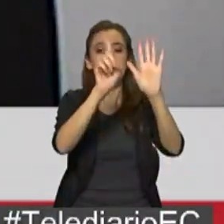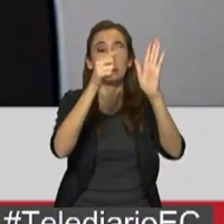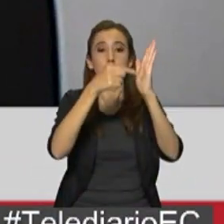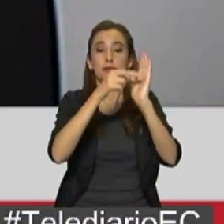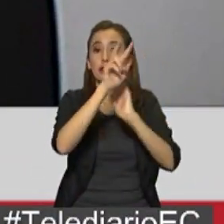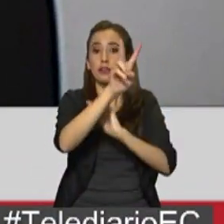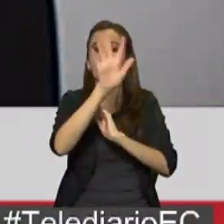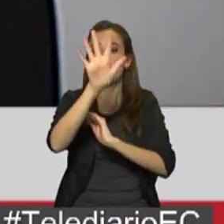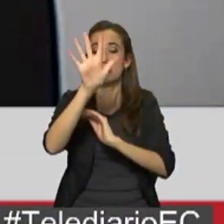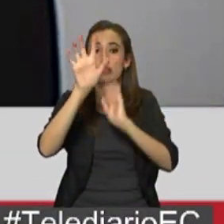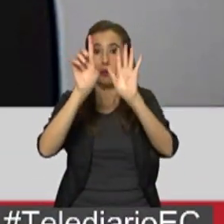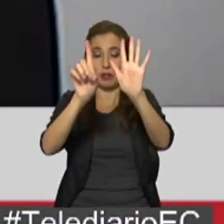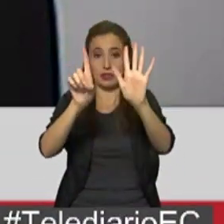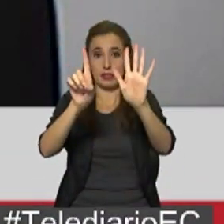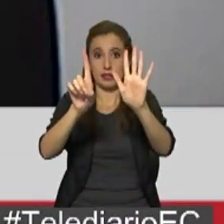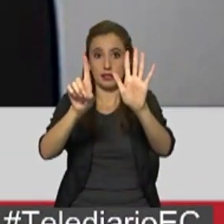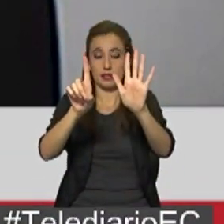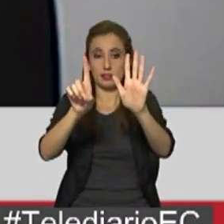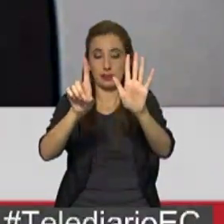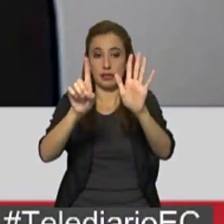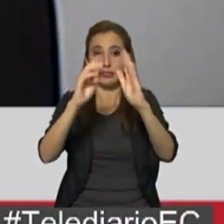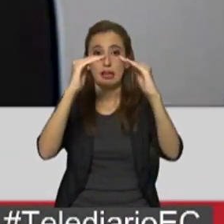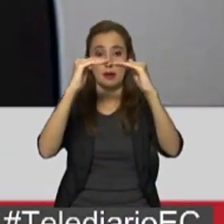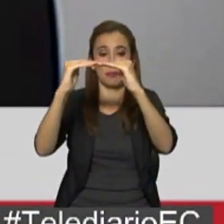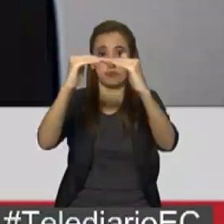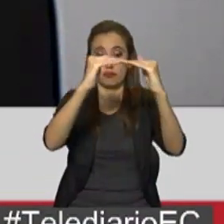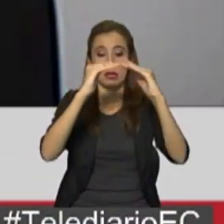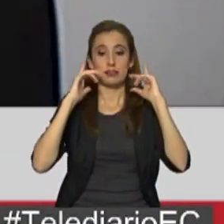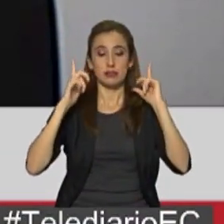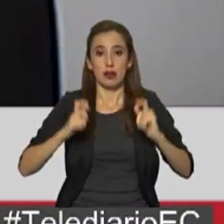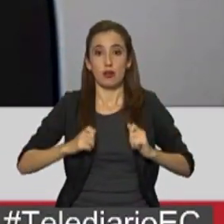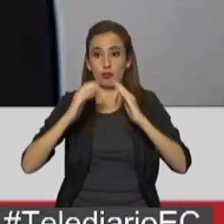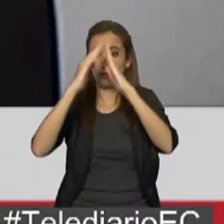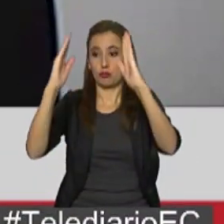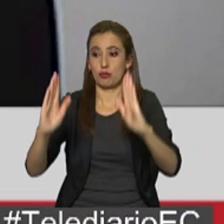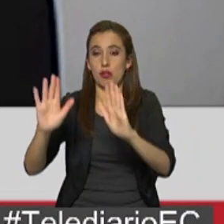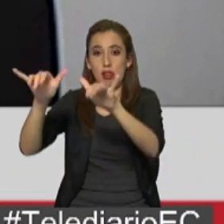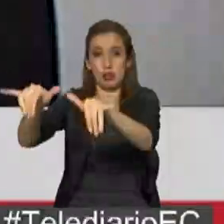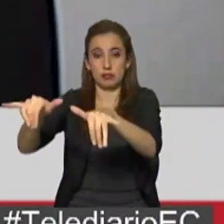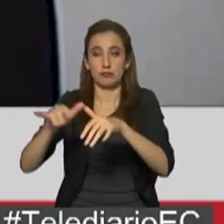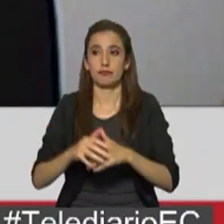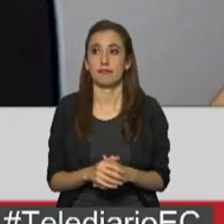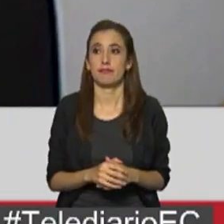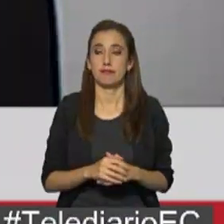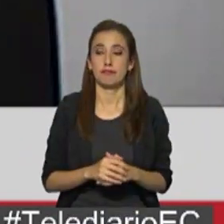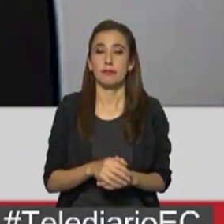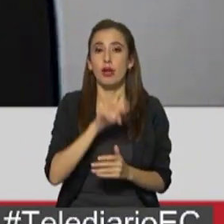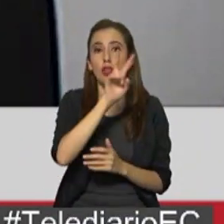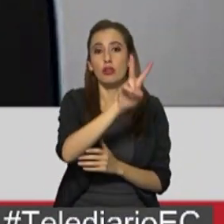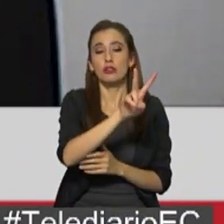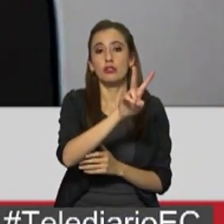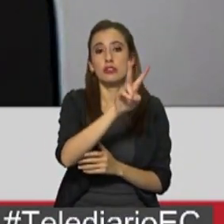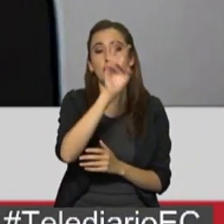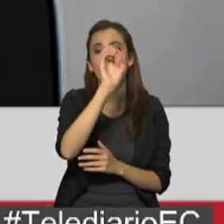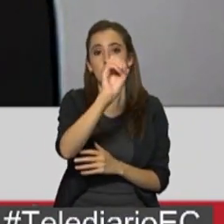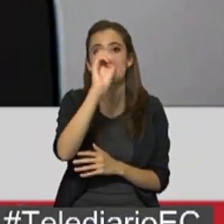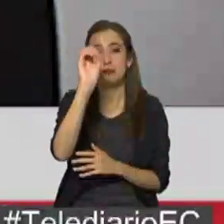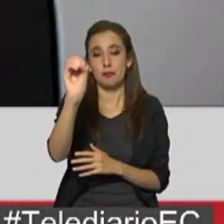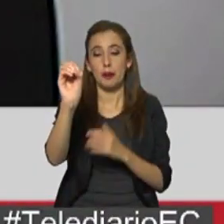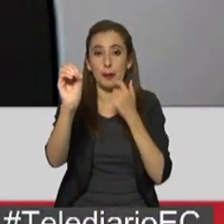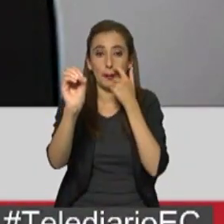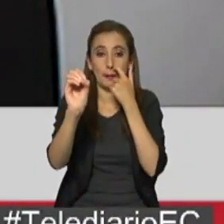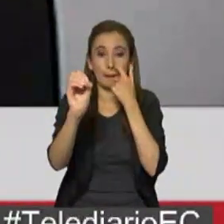16.256 se encuentran estables en aislamiento domiciliario 200 personas se encuentran